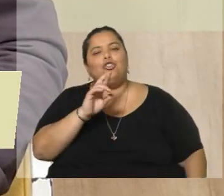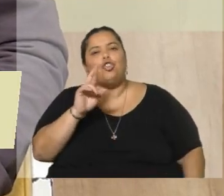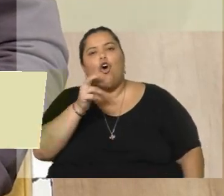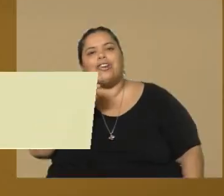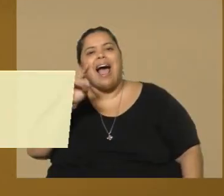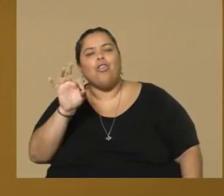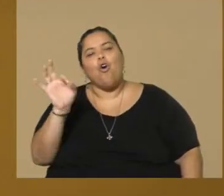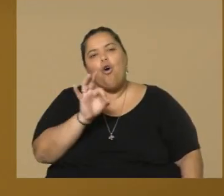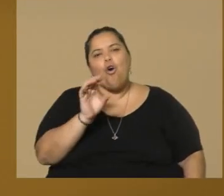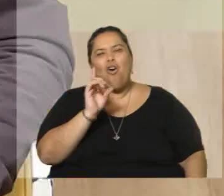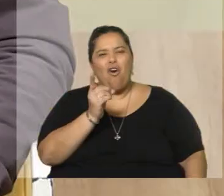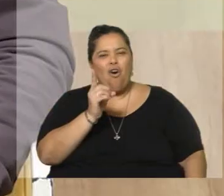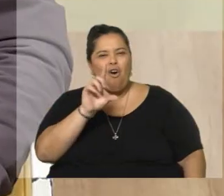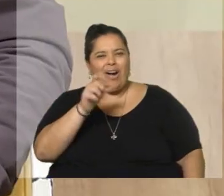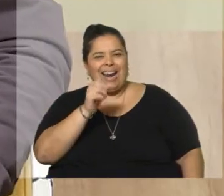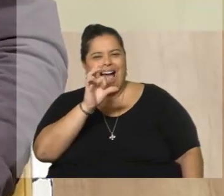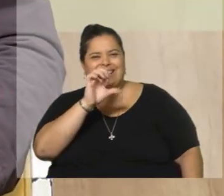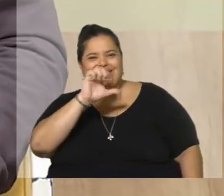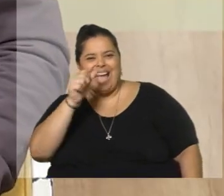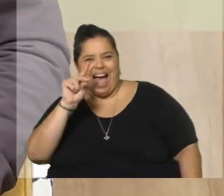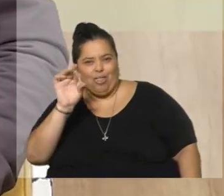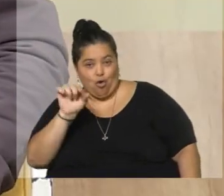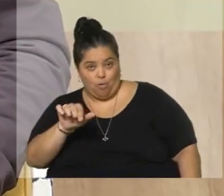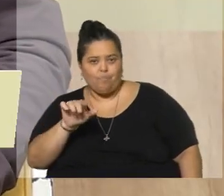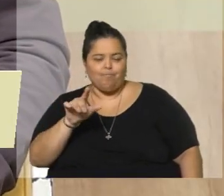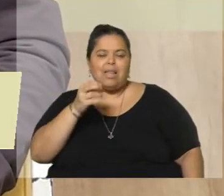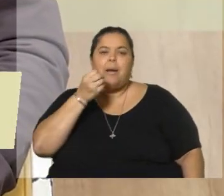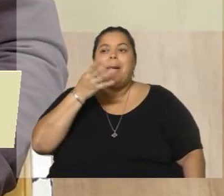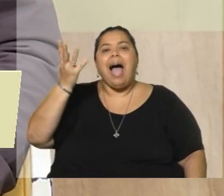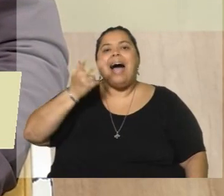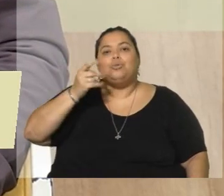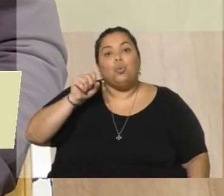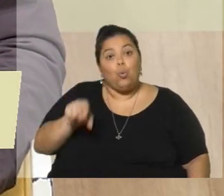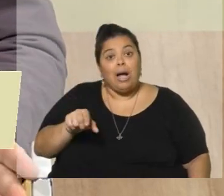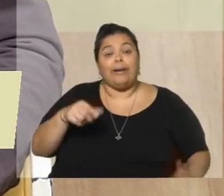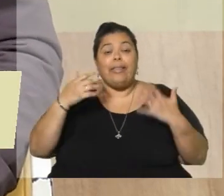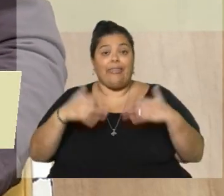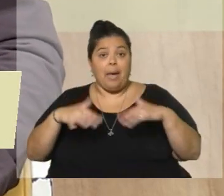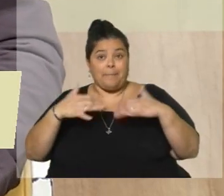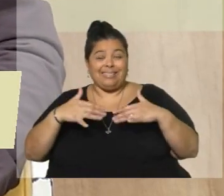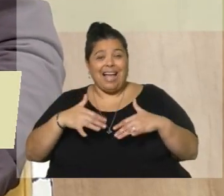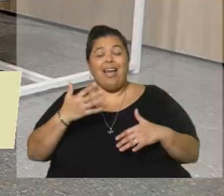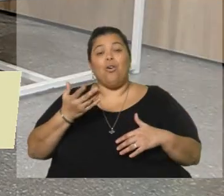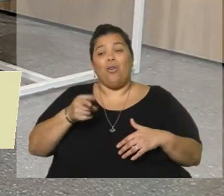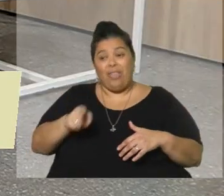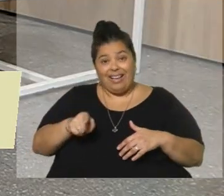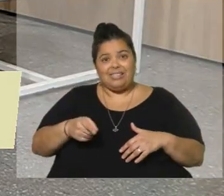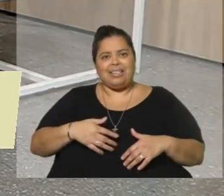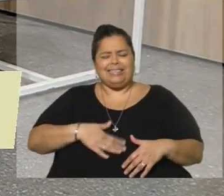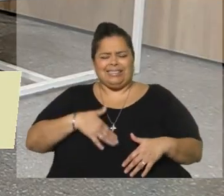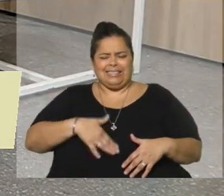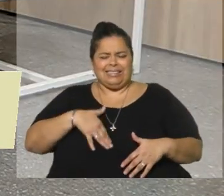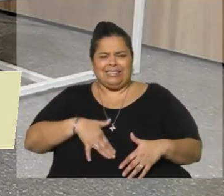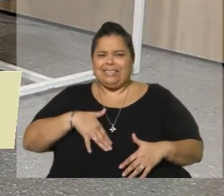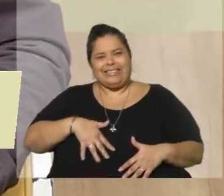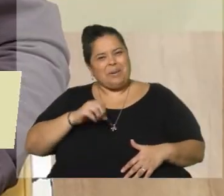café glaseado que tiene un componente de azúcar que a veces el consumo en exceso de ese café ese que uno dice me da acidez ese café